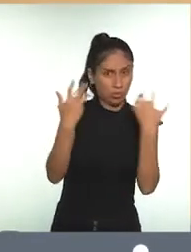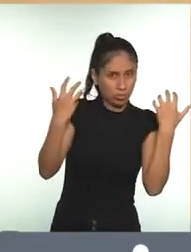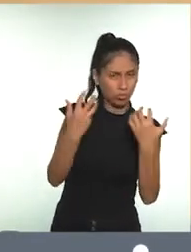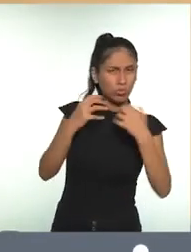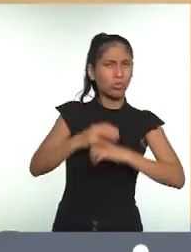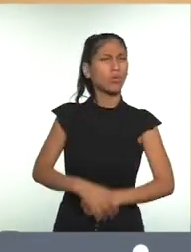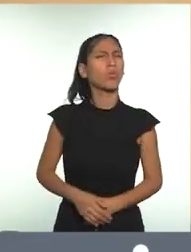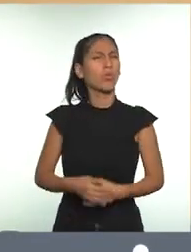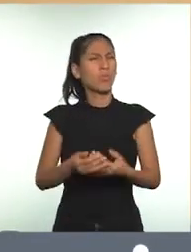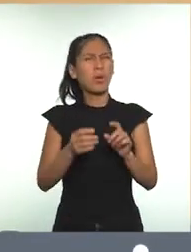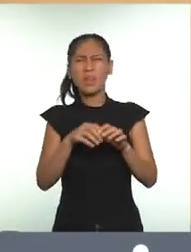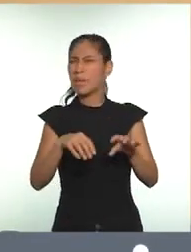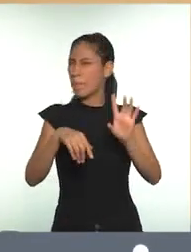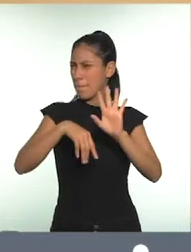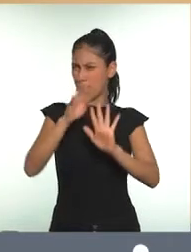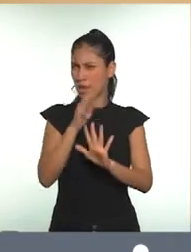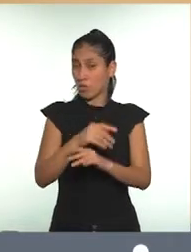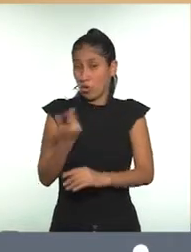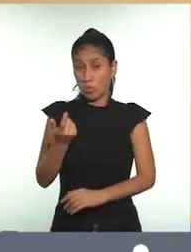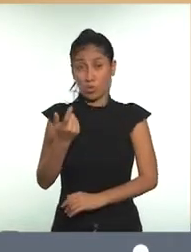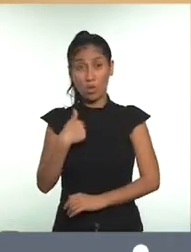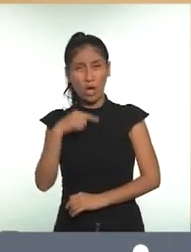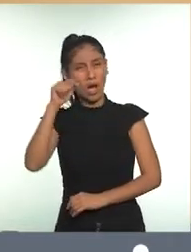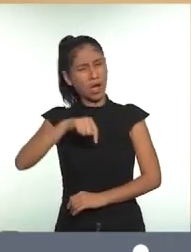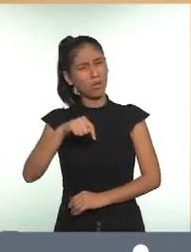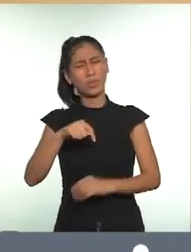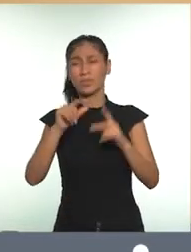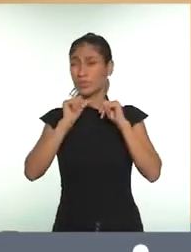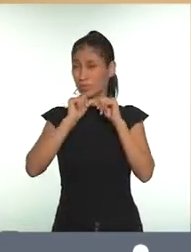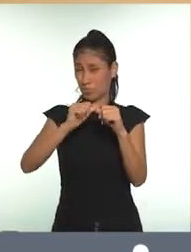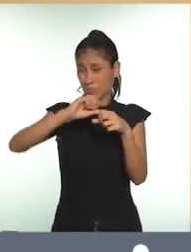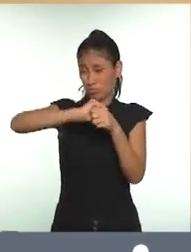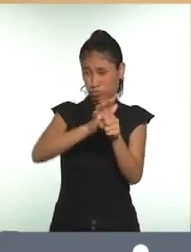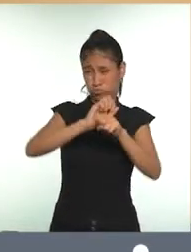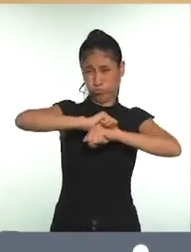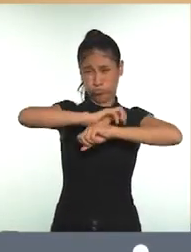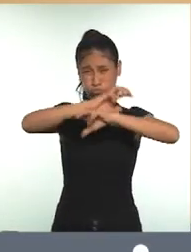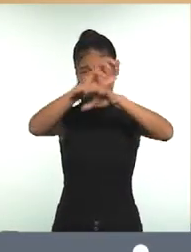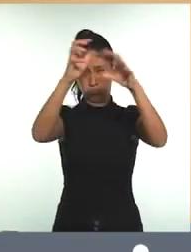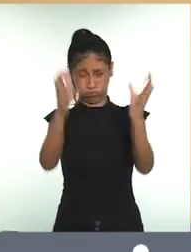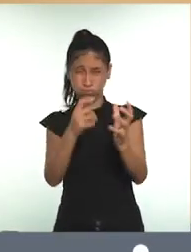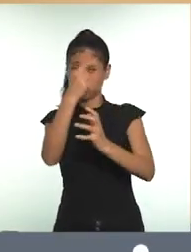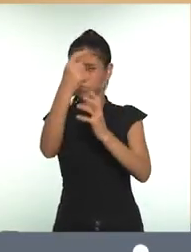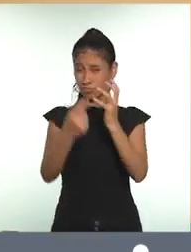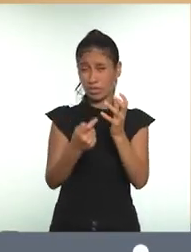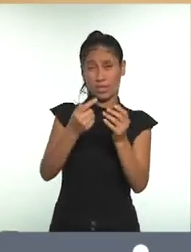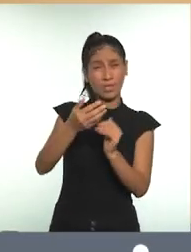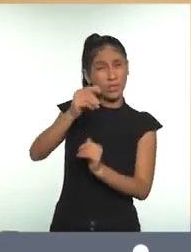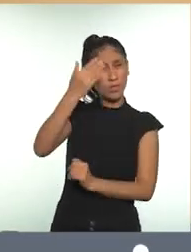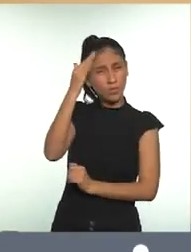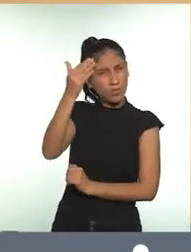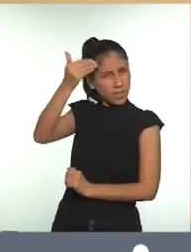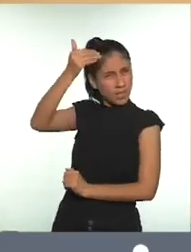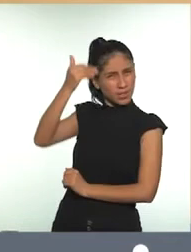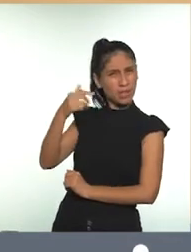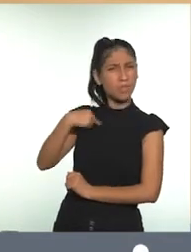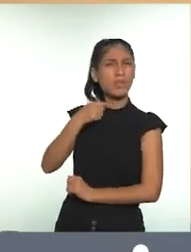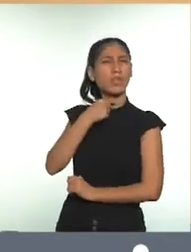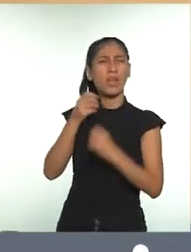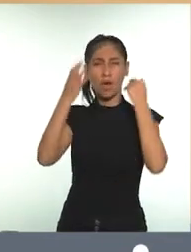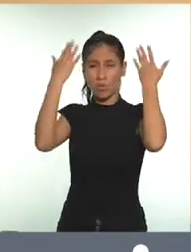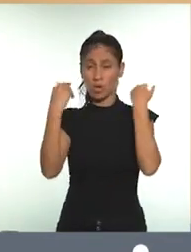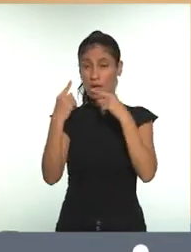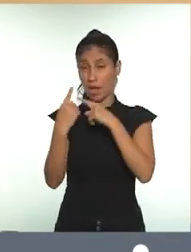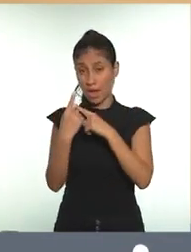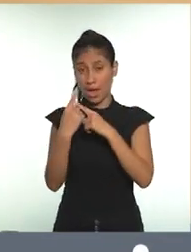asustó mucho, especialmente porque aún estamos viviendo en una pandemia mundial. Hace unos días a mi abuela